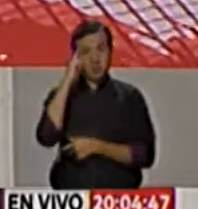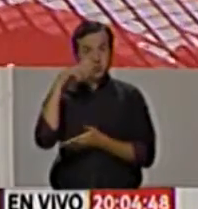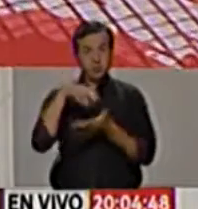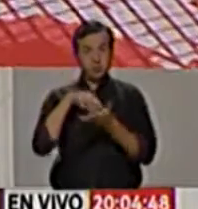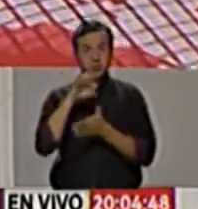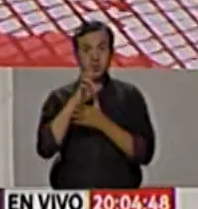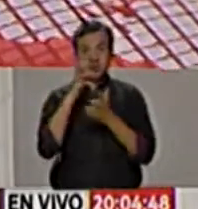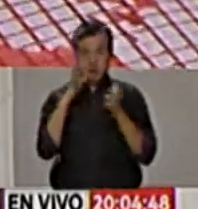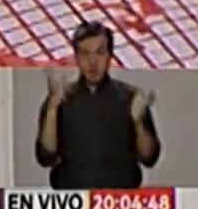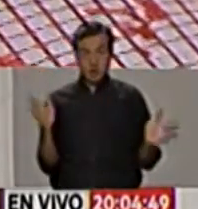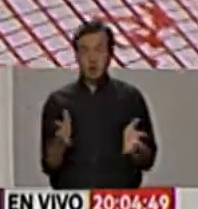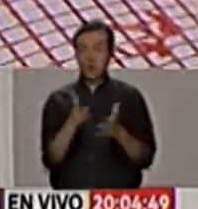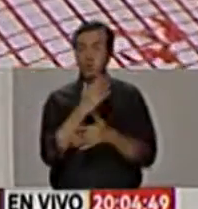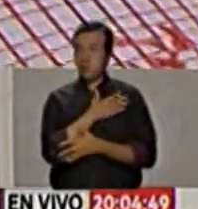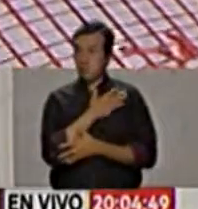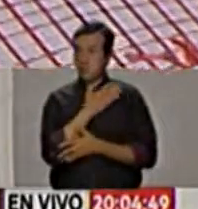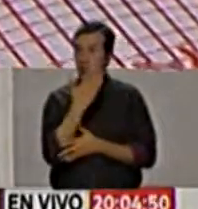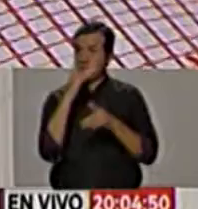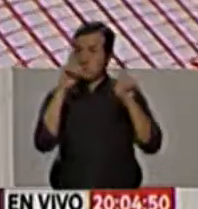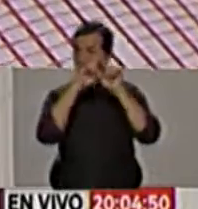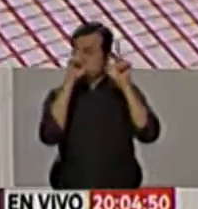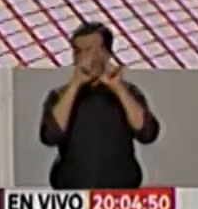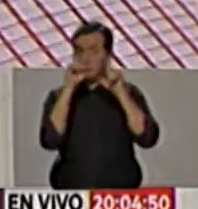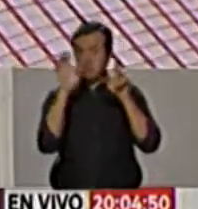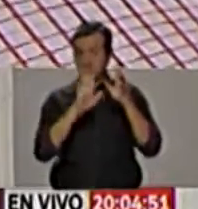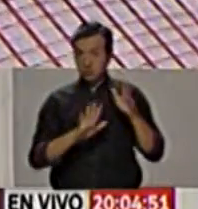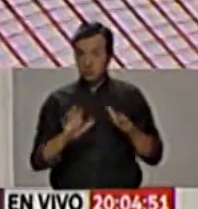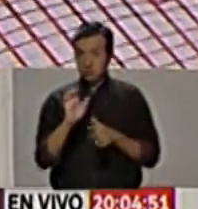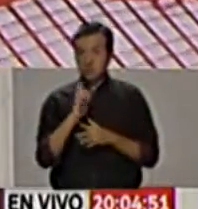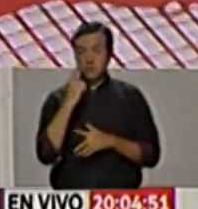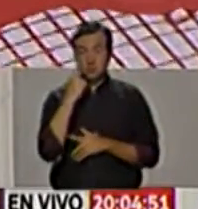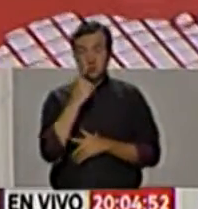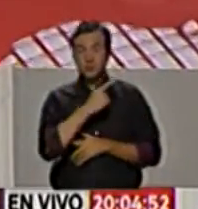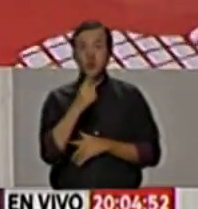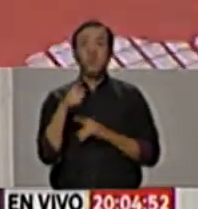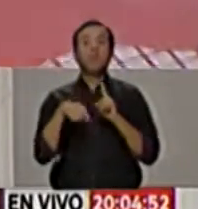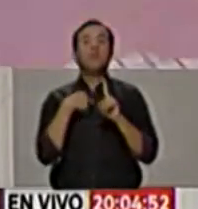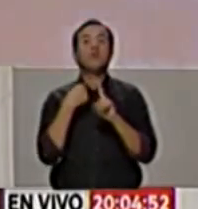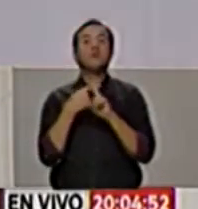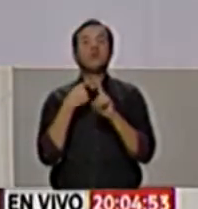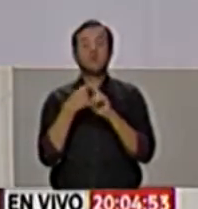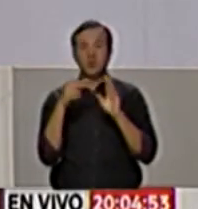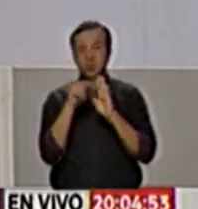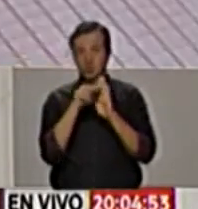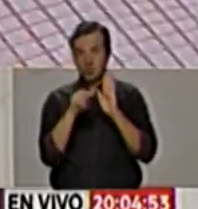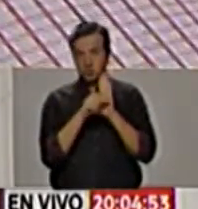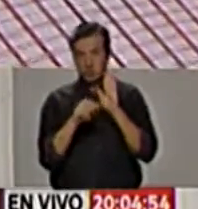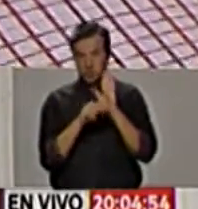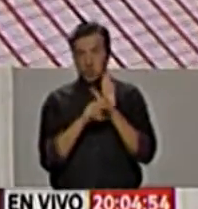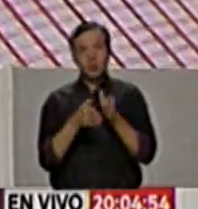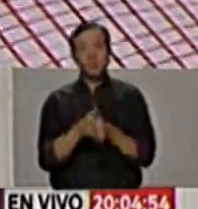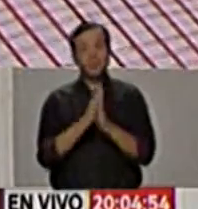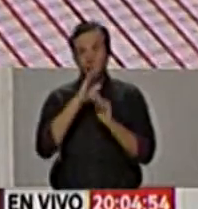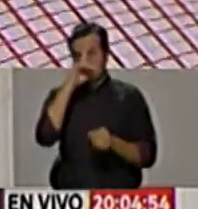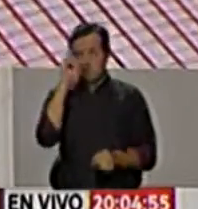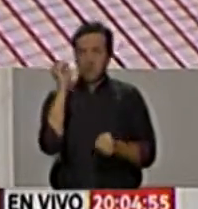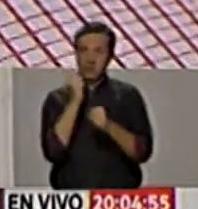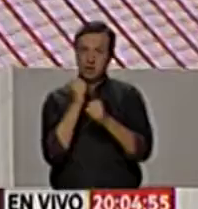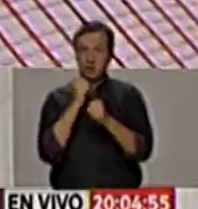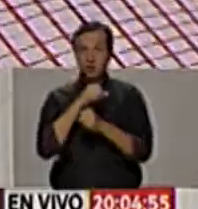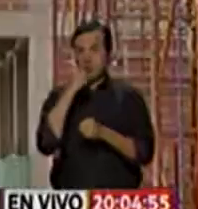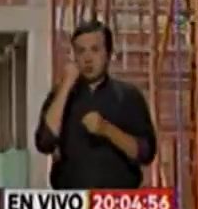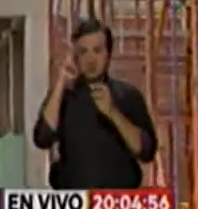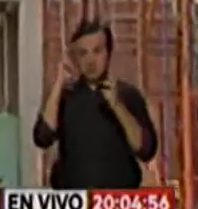busca recuperar la confianza del sector empresarial del país, que califica como positiva la normativa, pero pide trabajar en otras áreas.